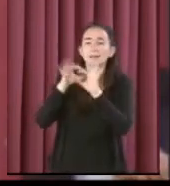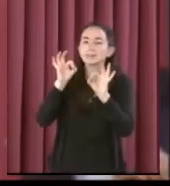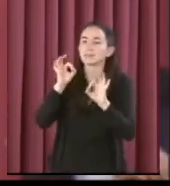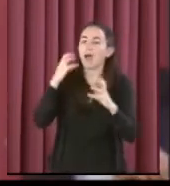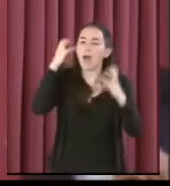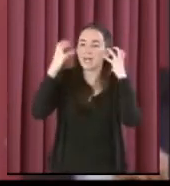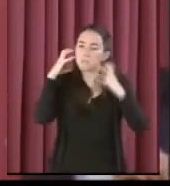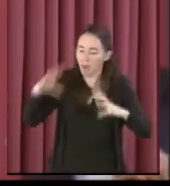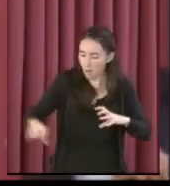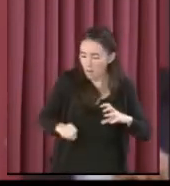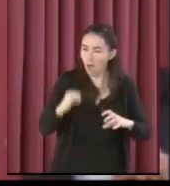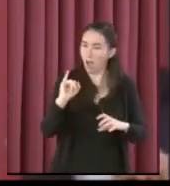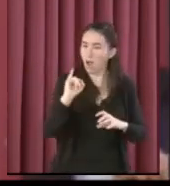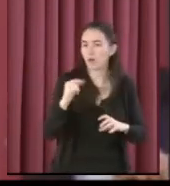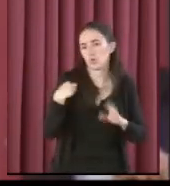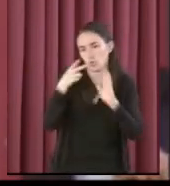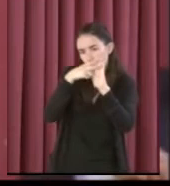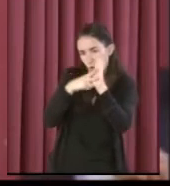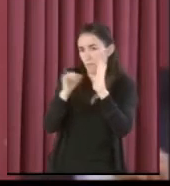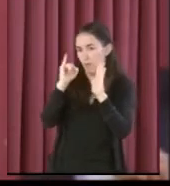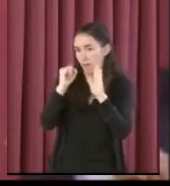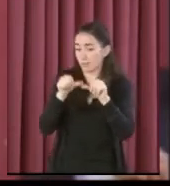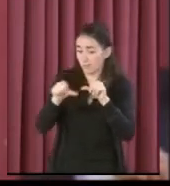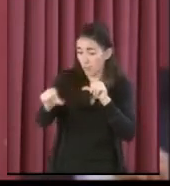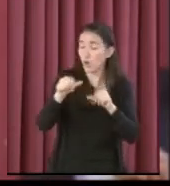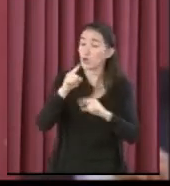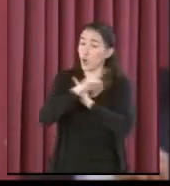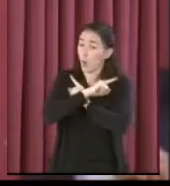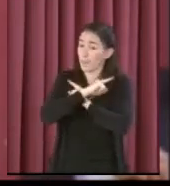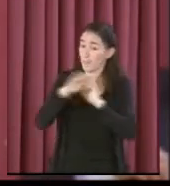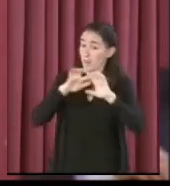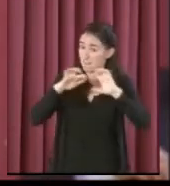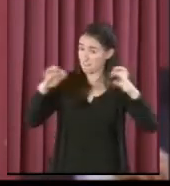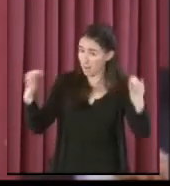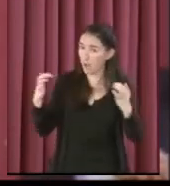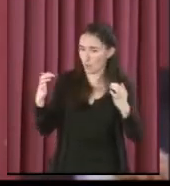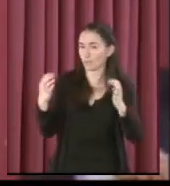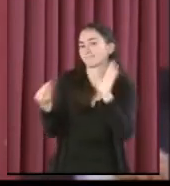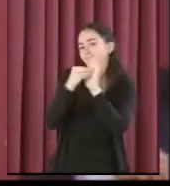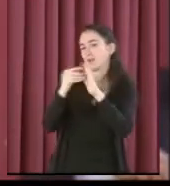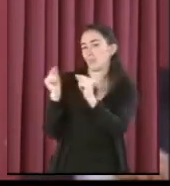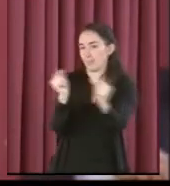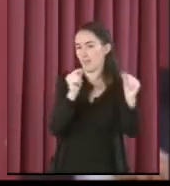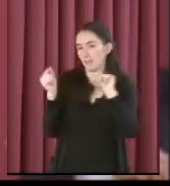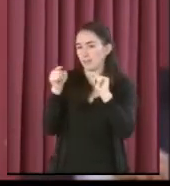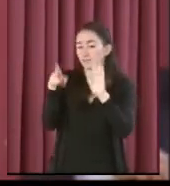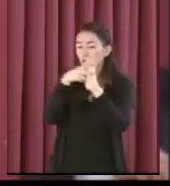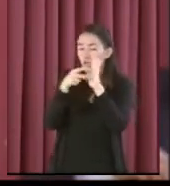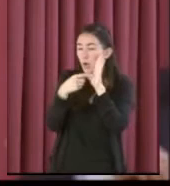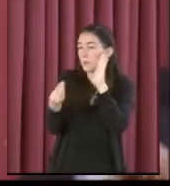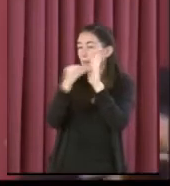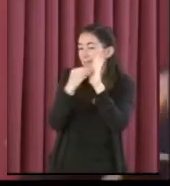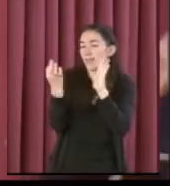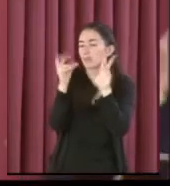su tramitación en el pleno del próximo mes de noviembre. Incluirá medidas específicas para promover procesos